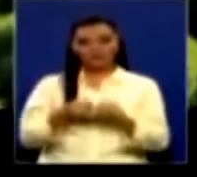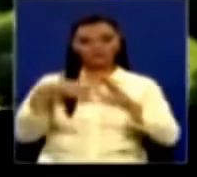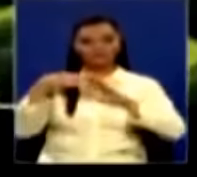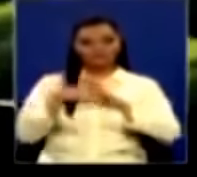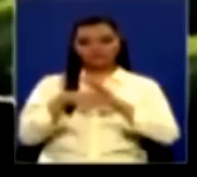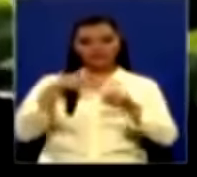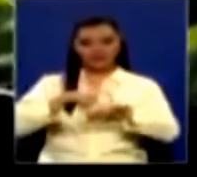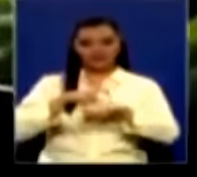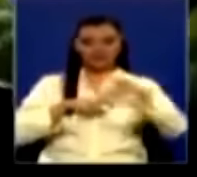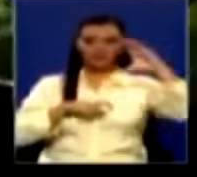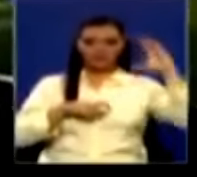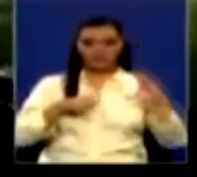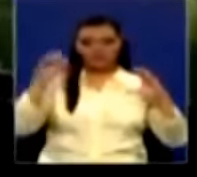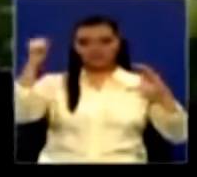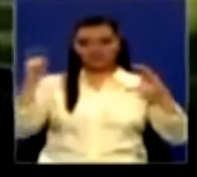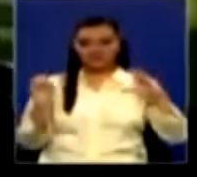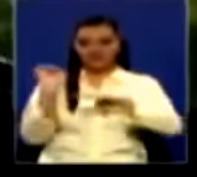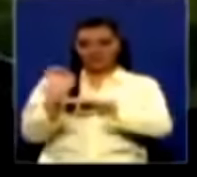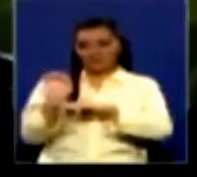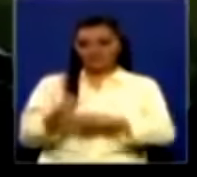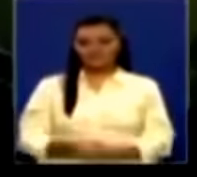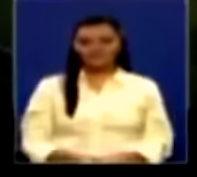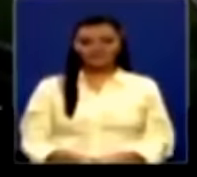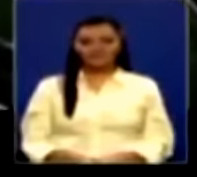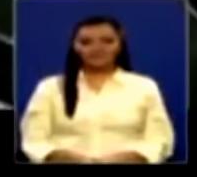tiempo de viaje entre la costa y la Sierra Ecuatoriana.